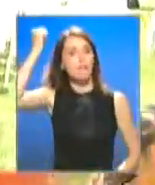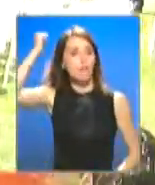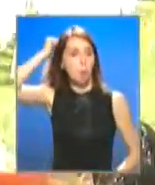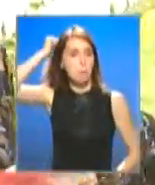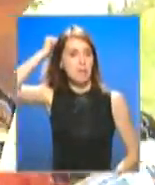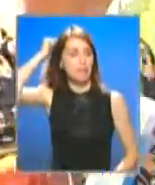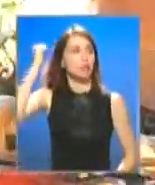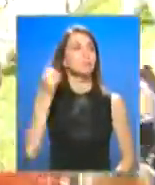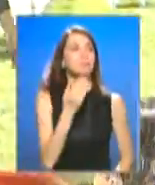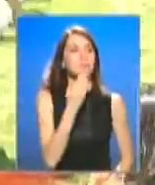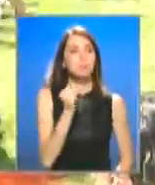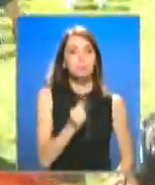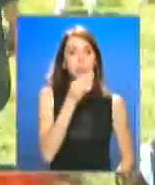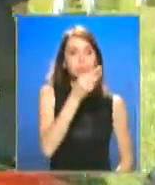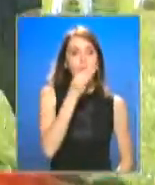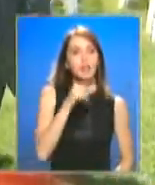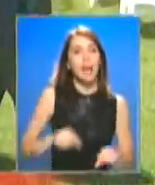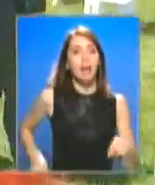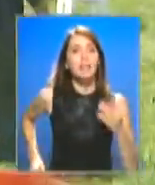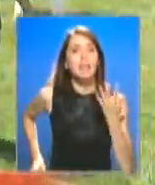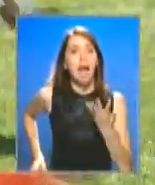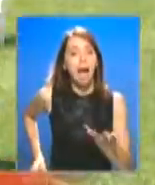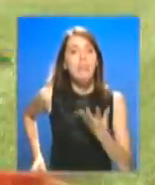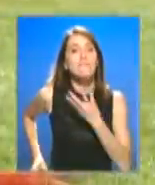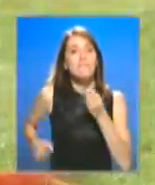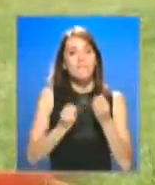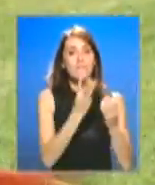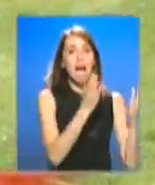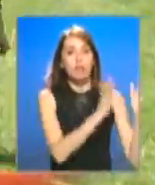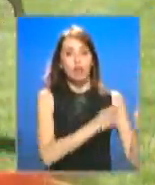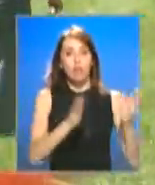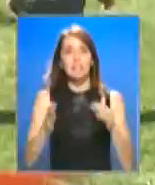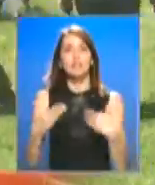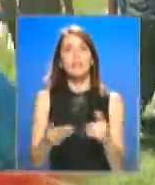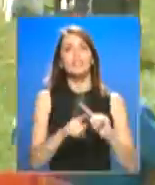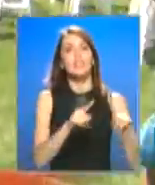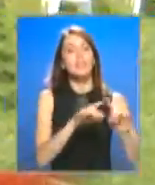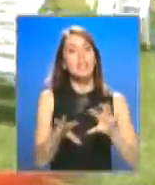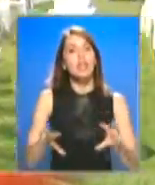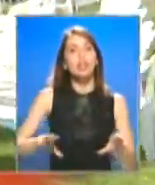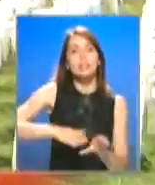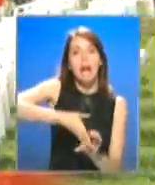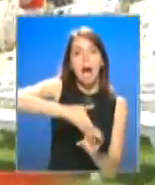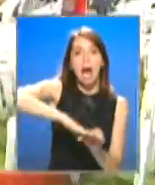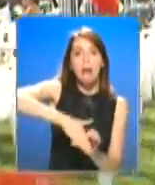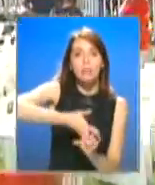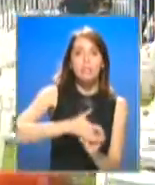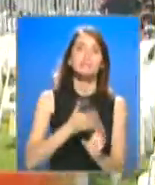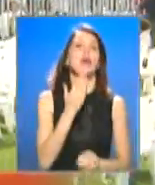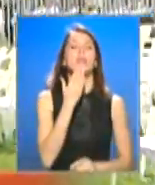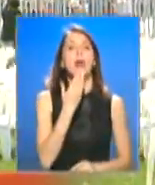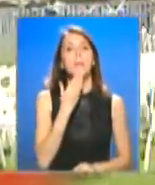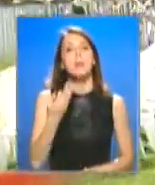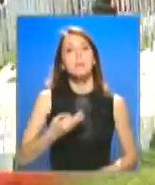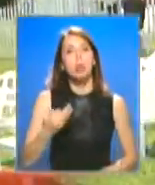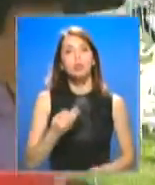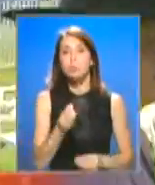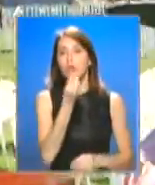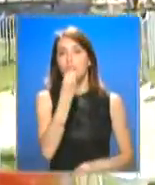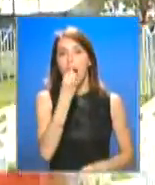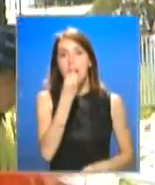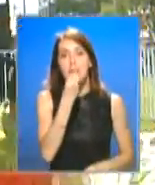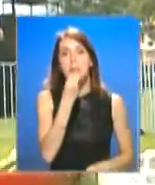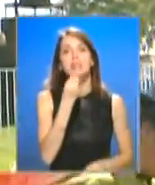Mónica. También te puedo contar que aquí hay varios stands donde se ofrecen bastantes productos de artesanía y también, por supuesto,